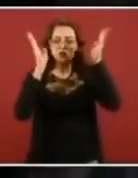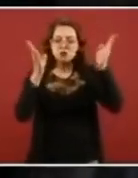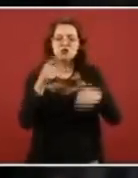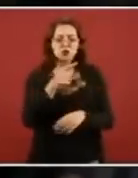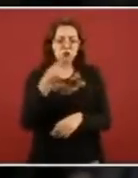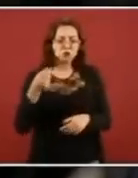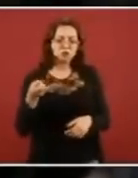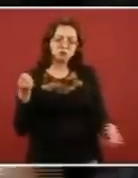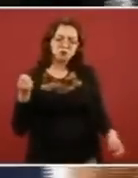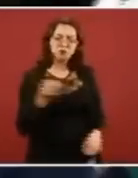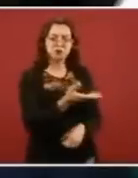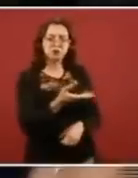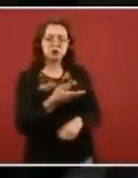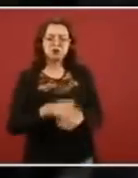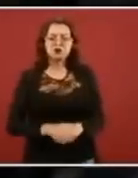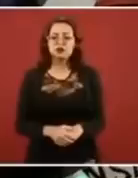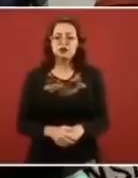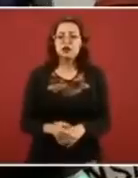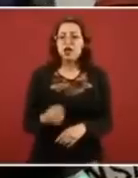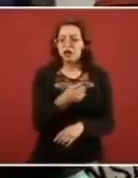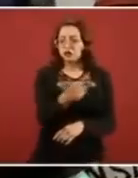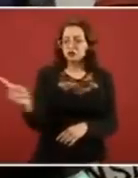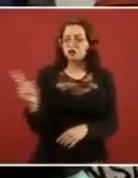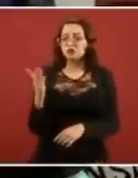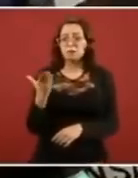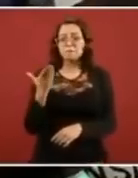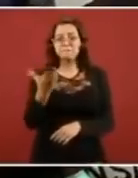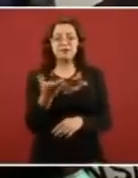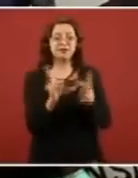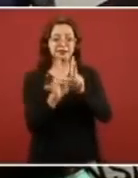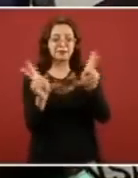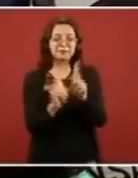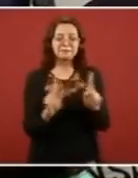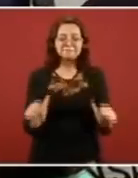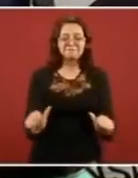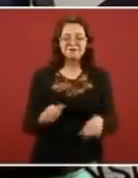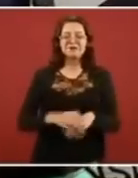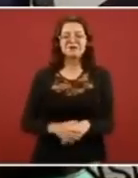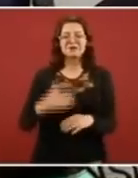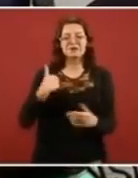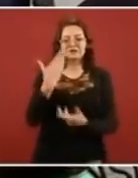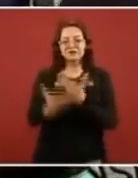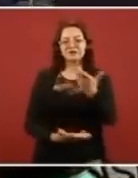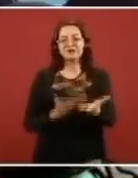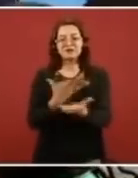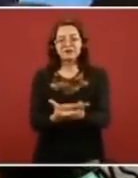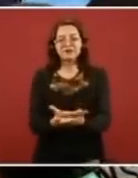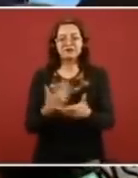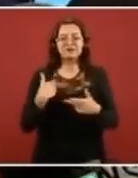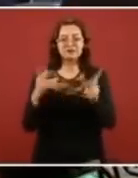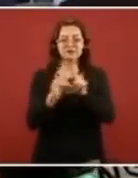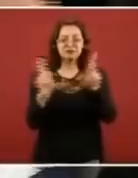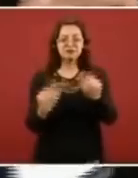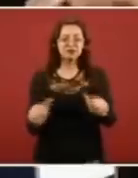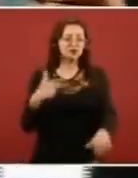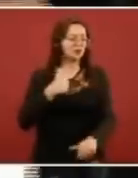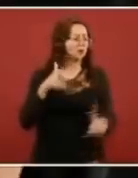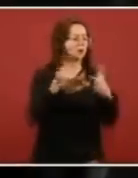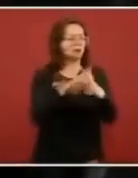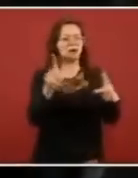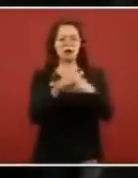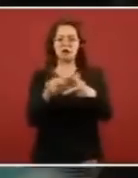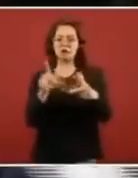burro. Esos que piden paz, esos que vienen a solicitarle a usted la paz, yo no vengo a pelear. Yo,